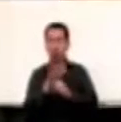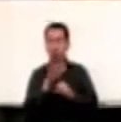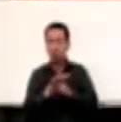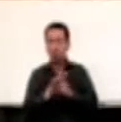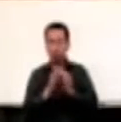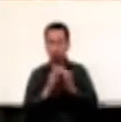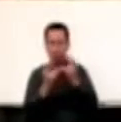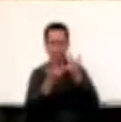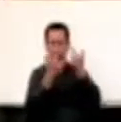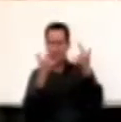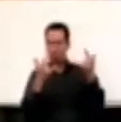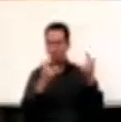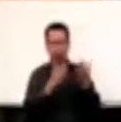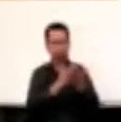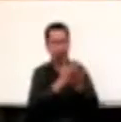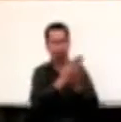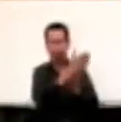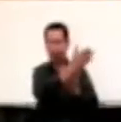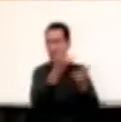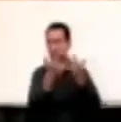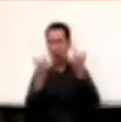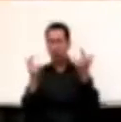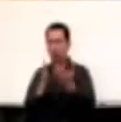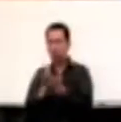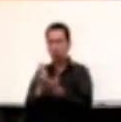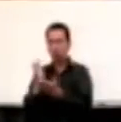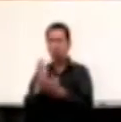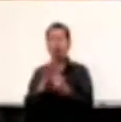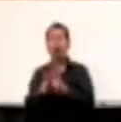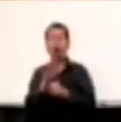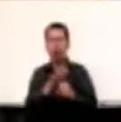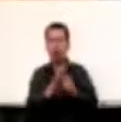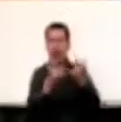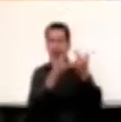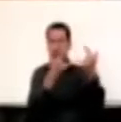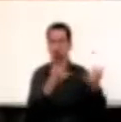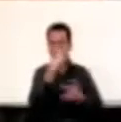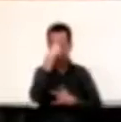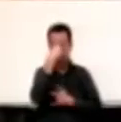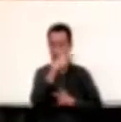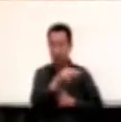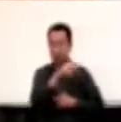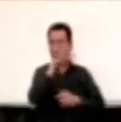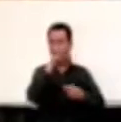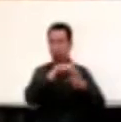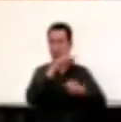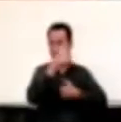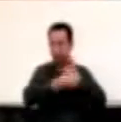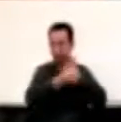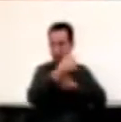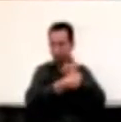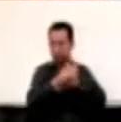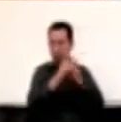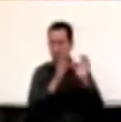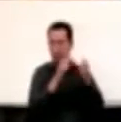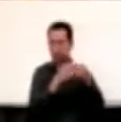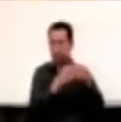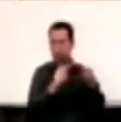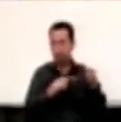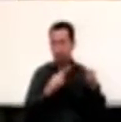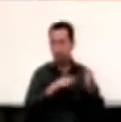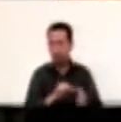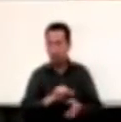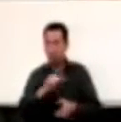una por su lado, dos historias diferenciadas, ¿no? La historia de México como una democracia emergente y la historia quizás de